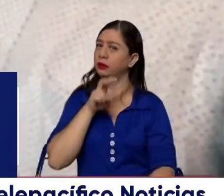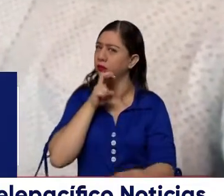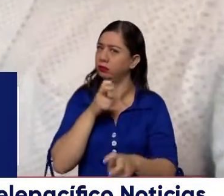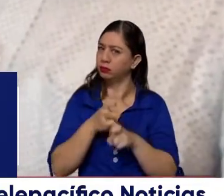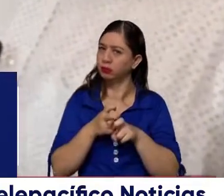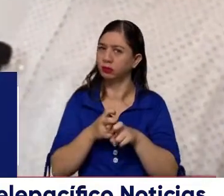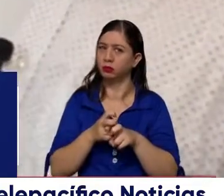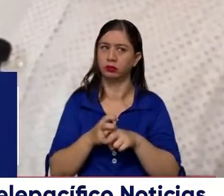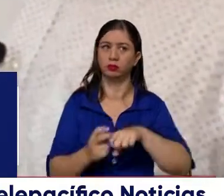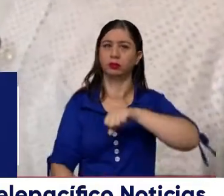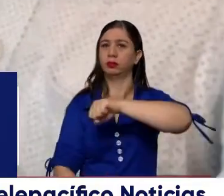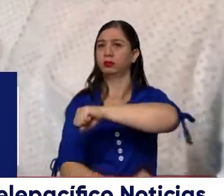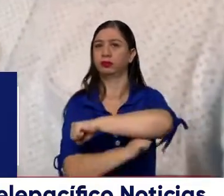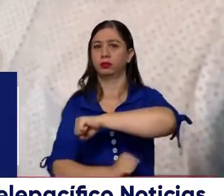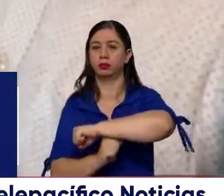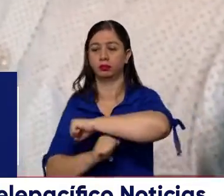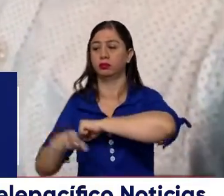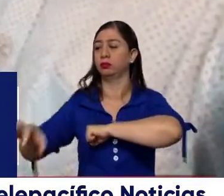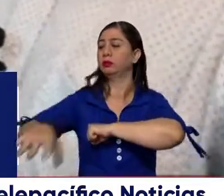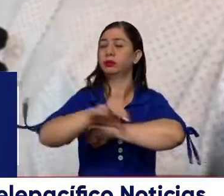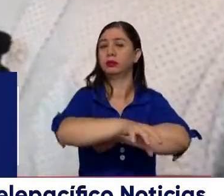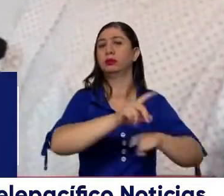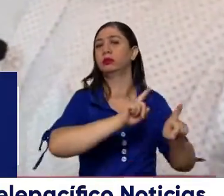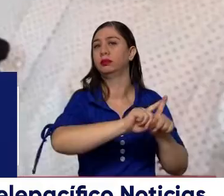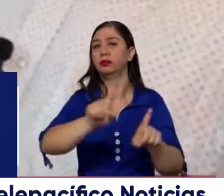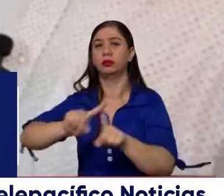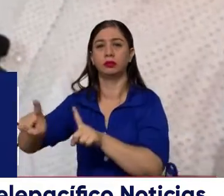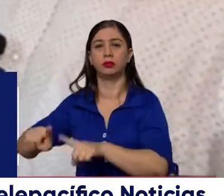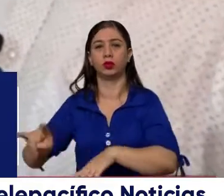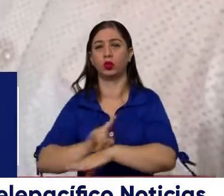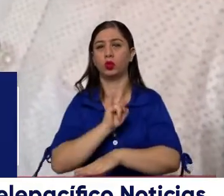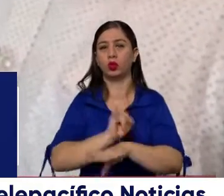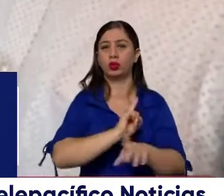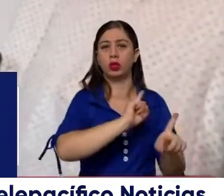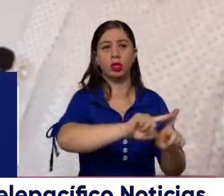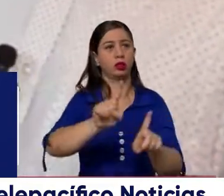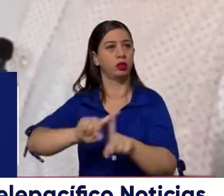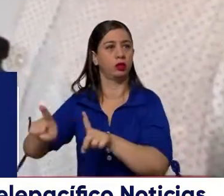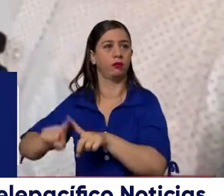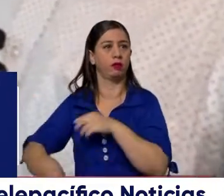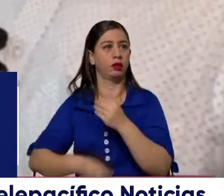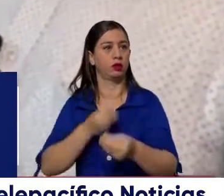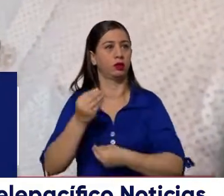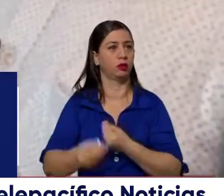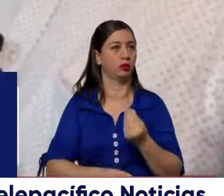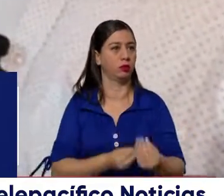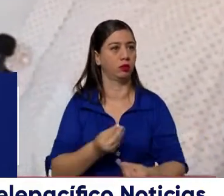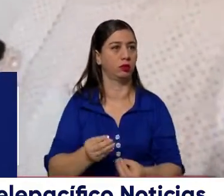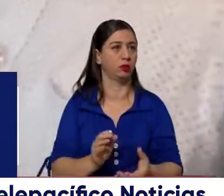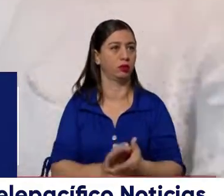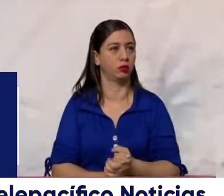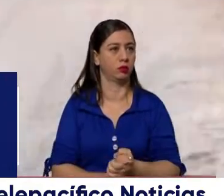las estructuras son muy diferentes, hay diferentes usos, pero en términos de residenciales y en estructuras